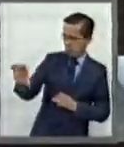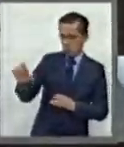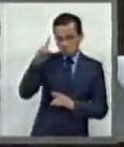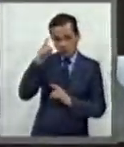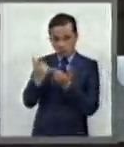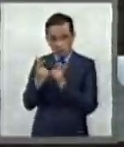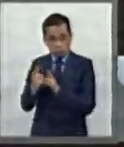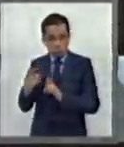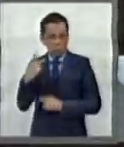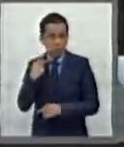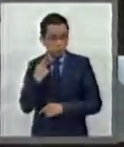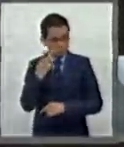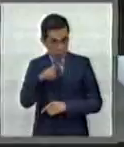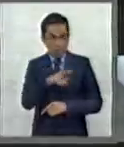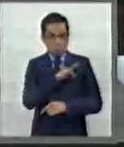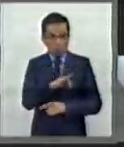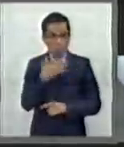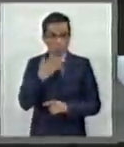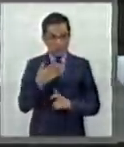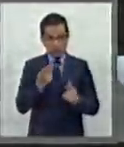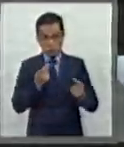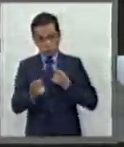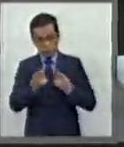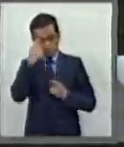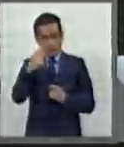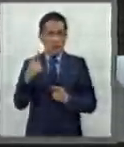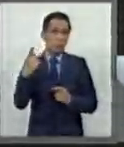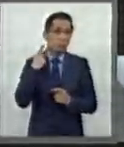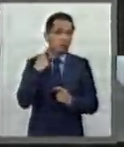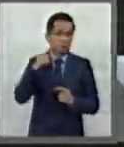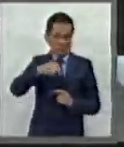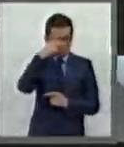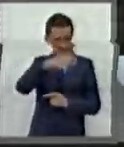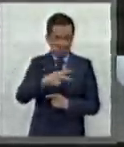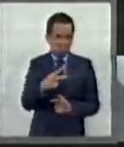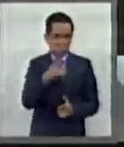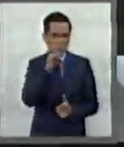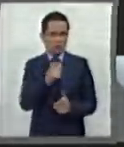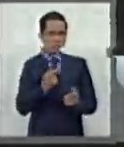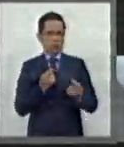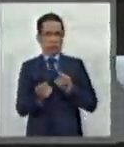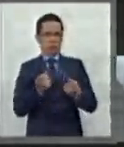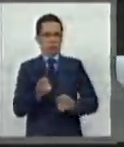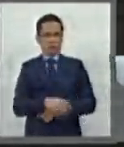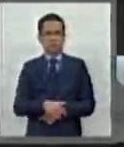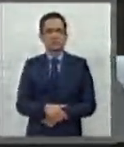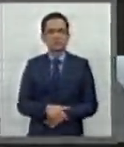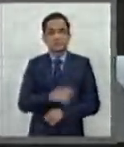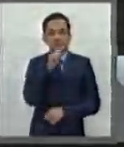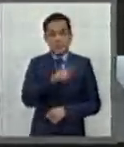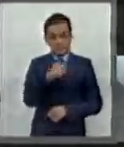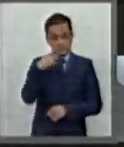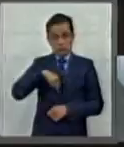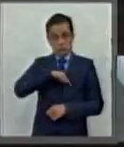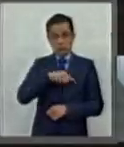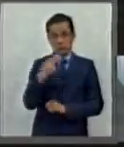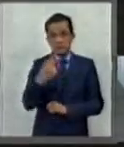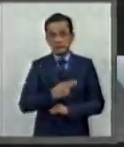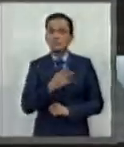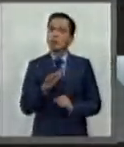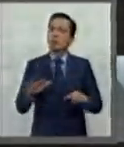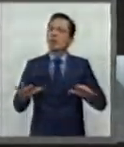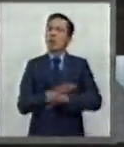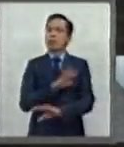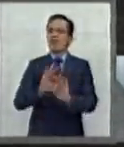hoy de moldear el escenario de la vida pública en México, y si necesitamos una prueba más de que necesitamos cambiar de